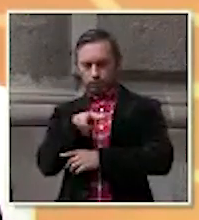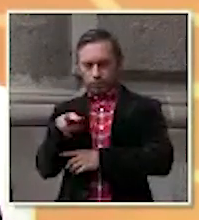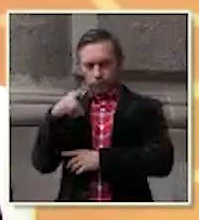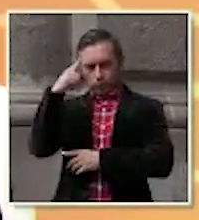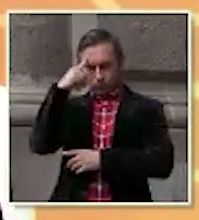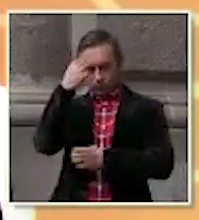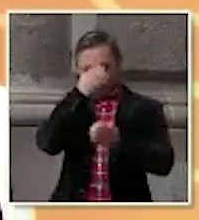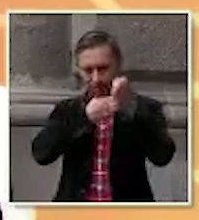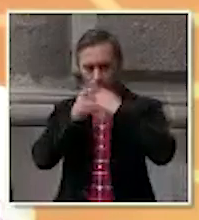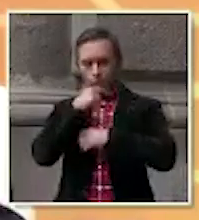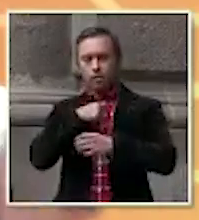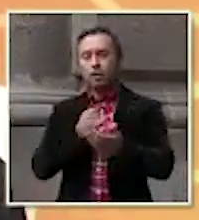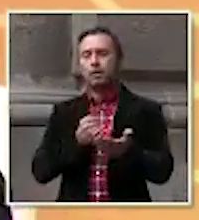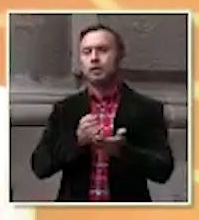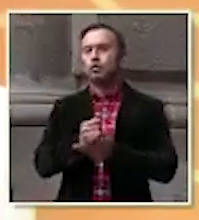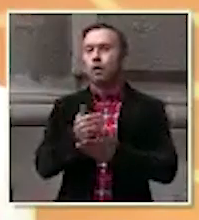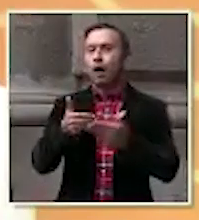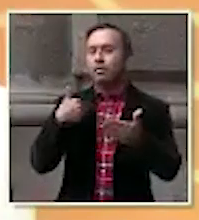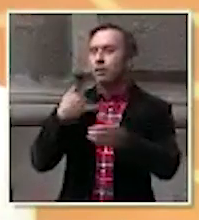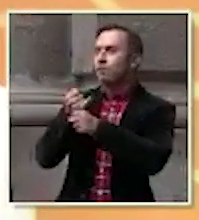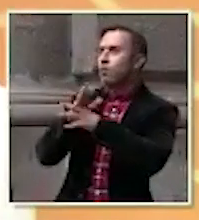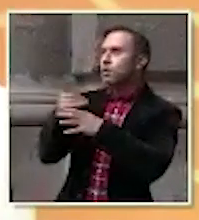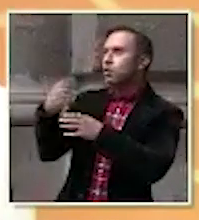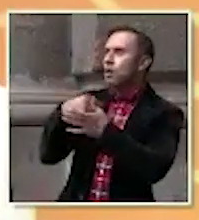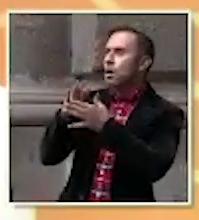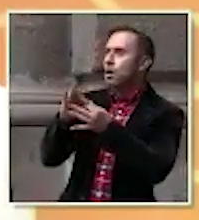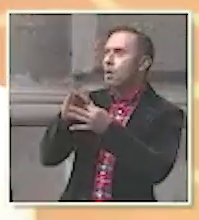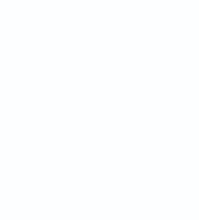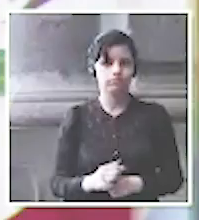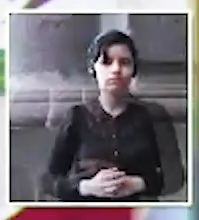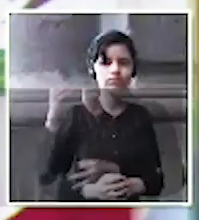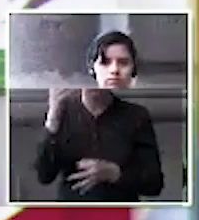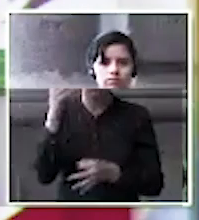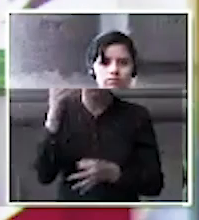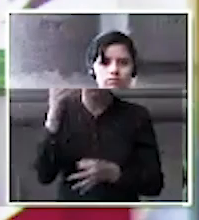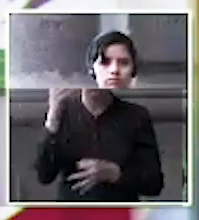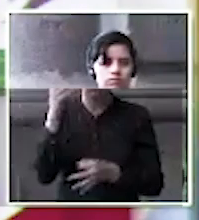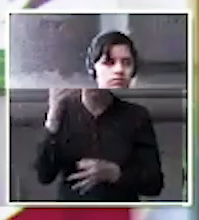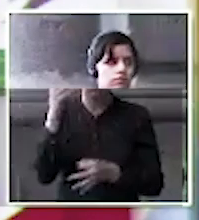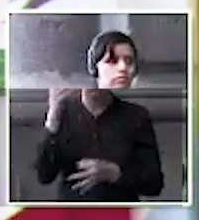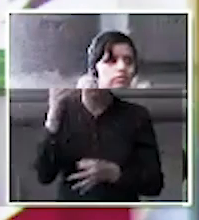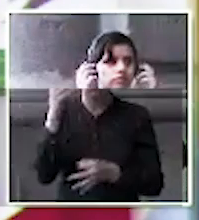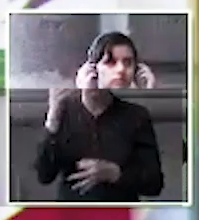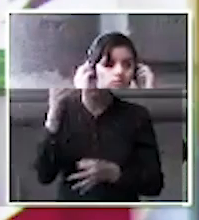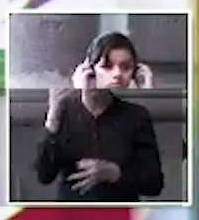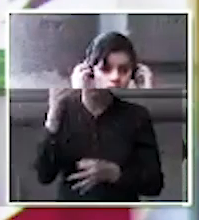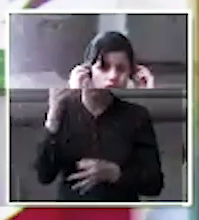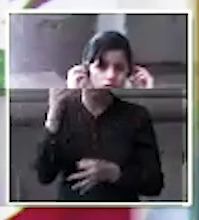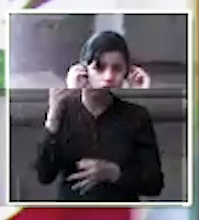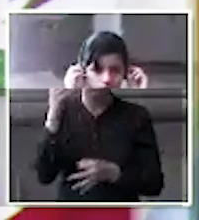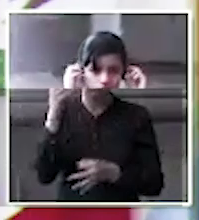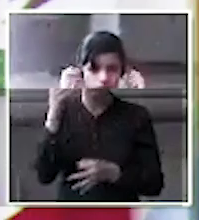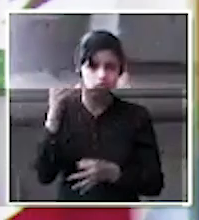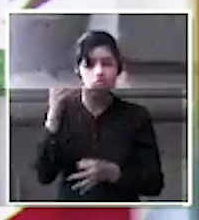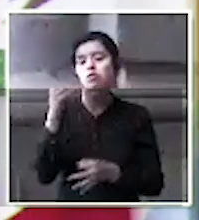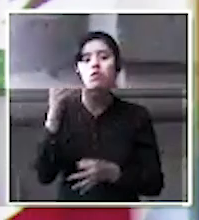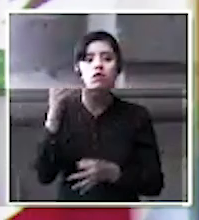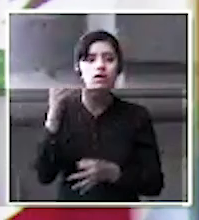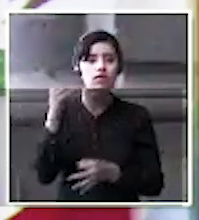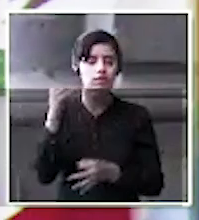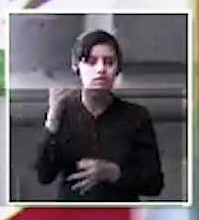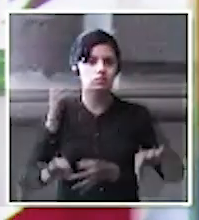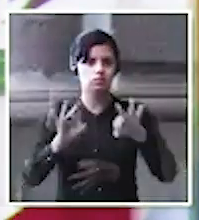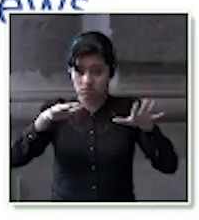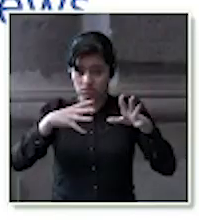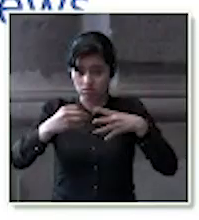dejarnos envolver por las falsas noticias que se diseminan en Internet. Para Facebook se trata de tener un balance para que la gente